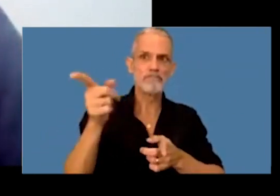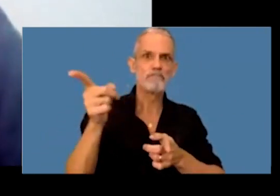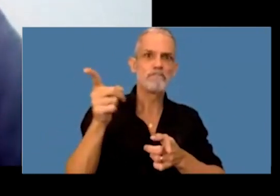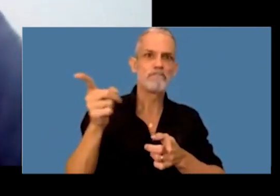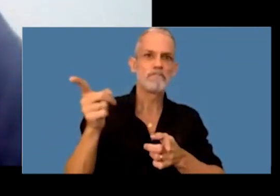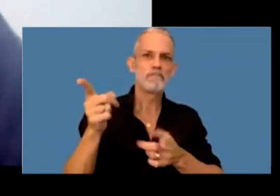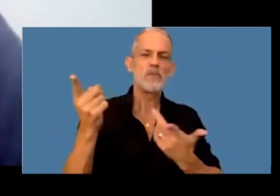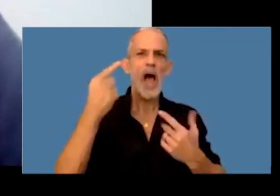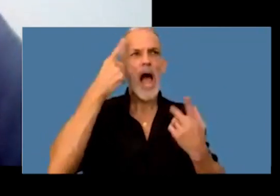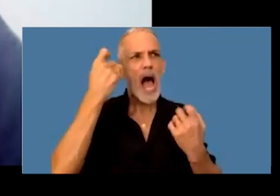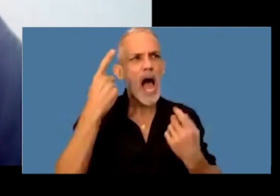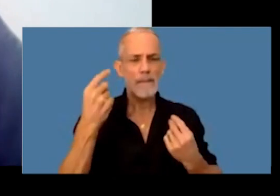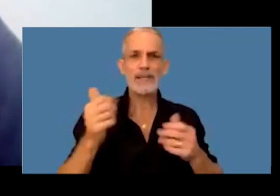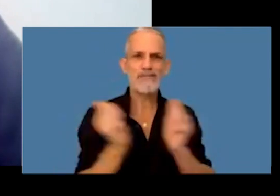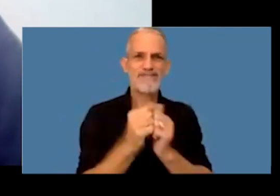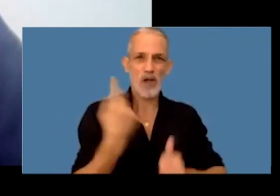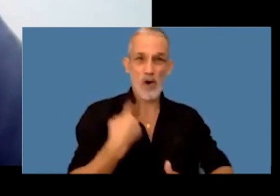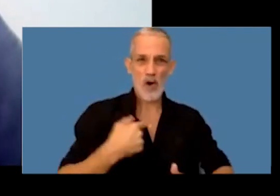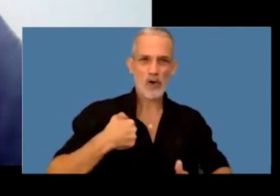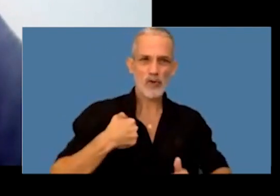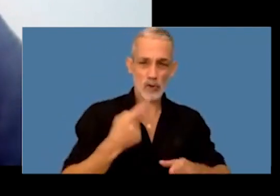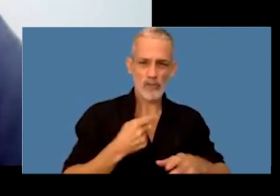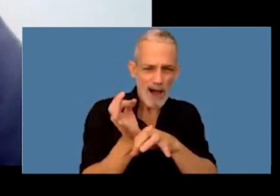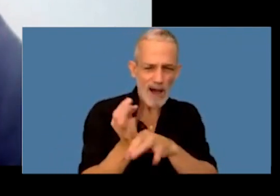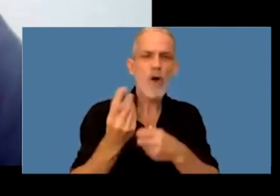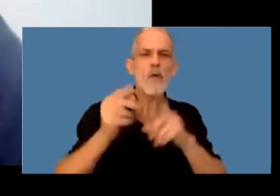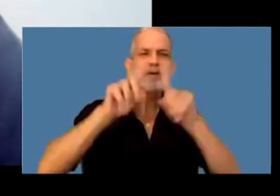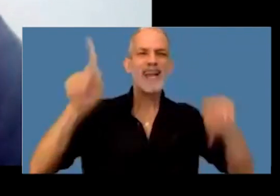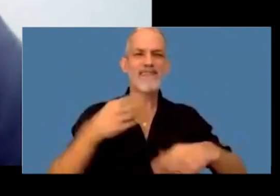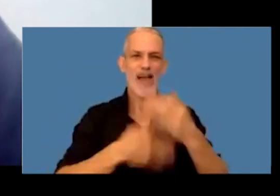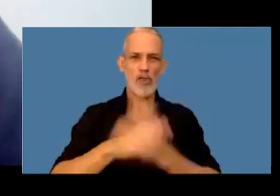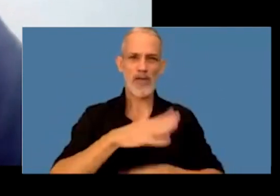instruyéndose junto con nosotros en cuanto a la certificación.